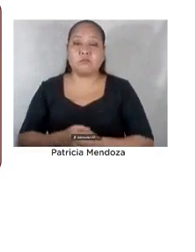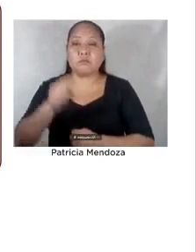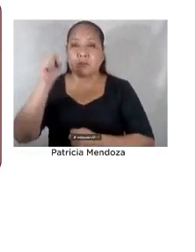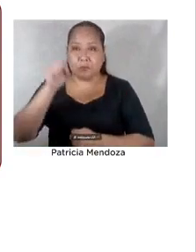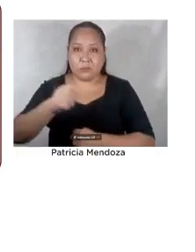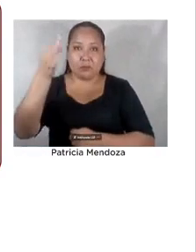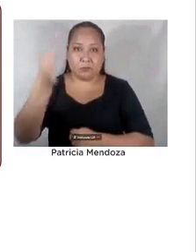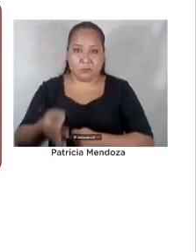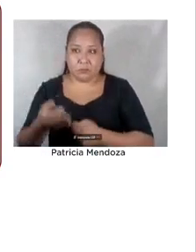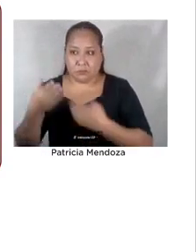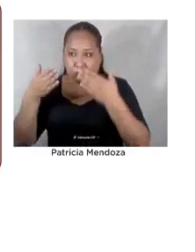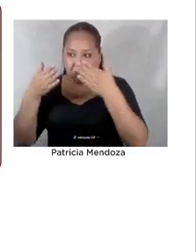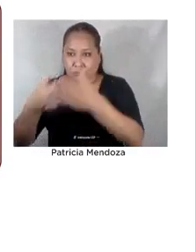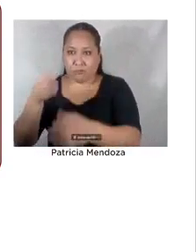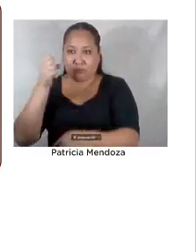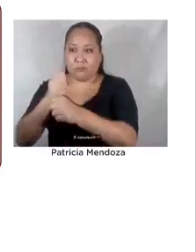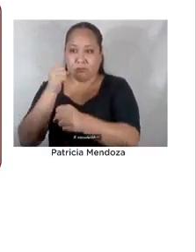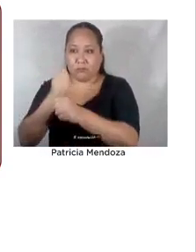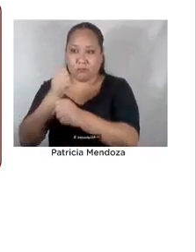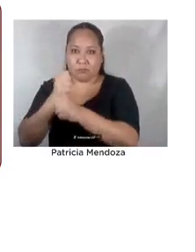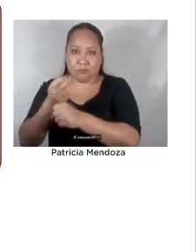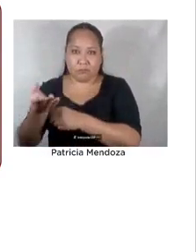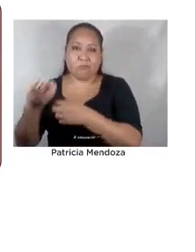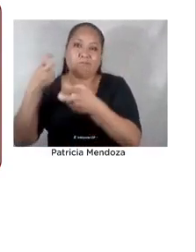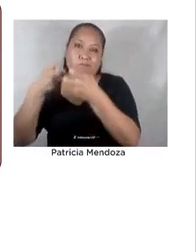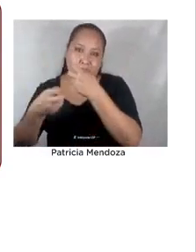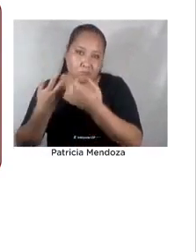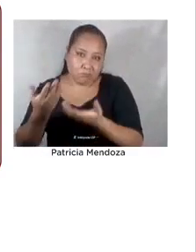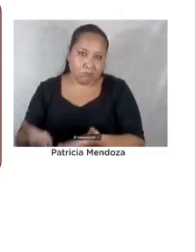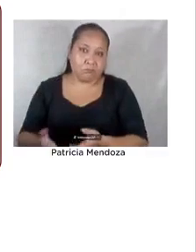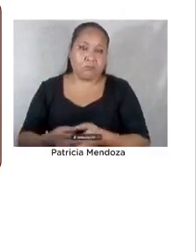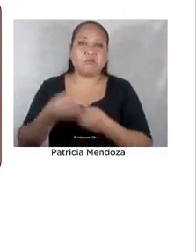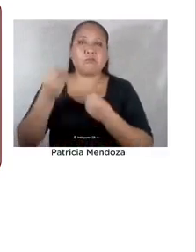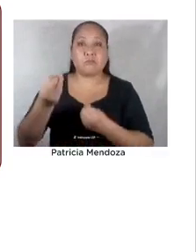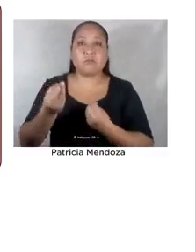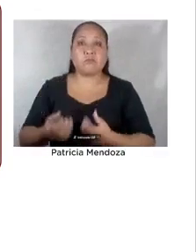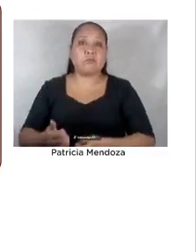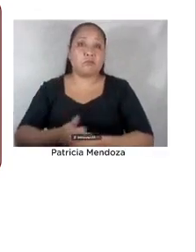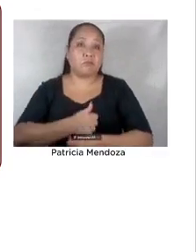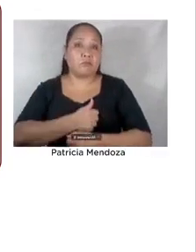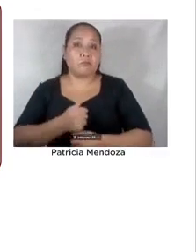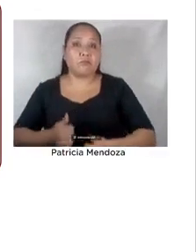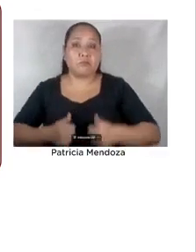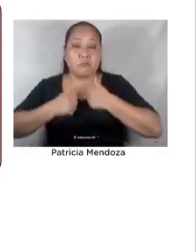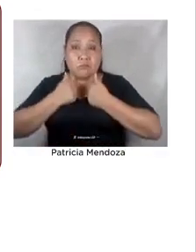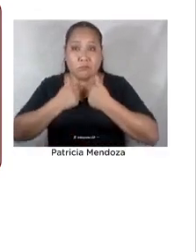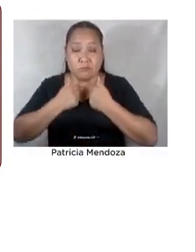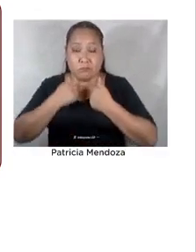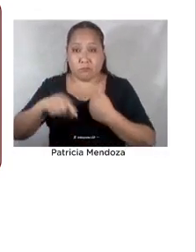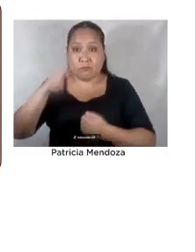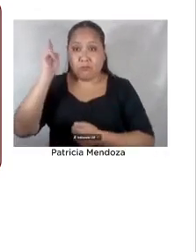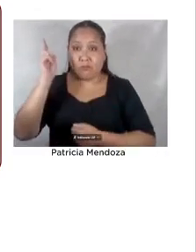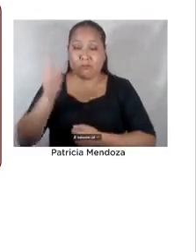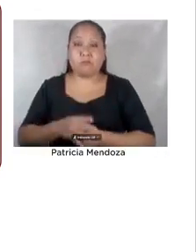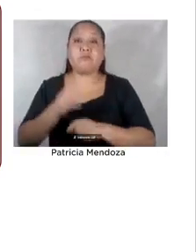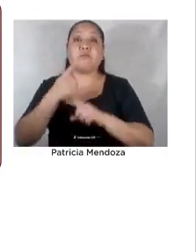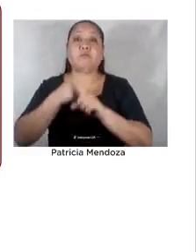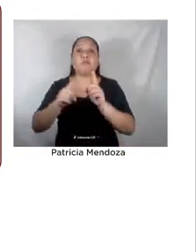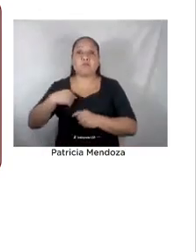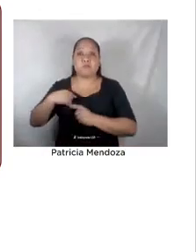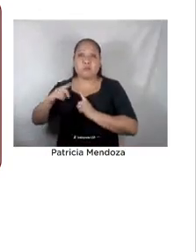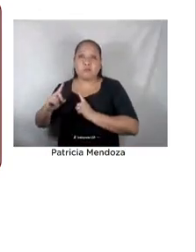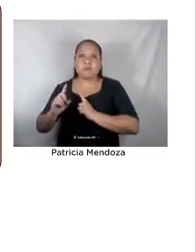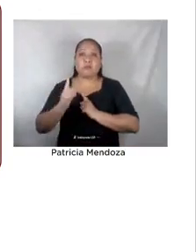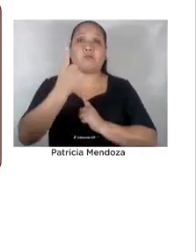trabajo, pero creemos que es importante ver eso, ¿no? Que como docentes Lo primero es que somos personas que nos vemos